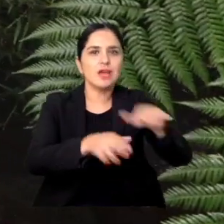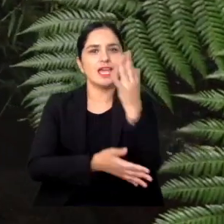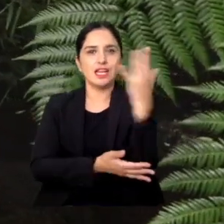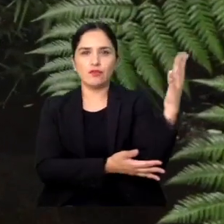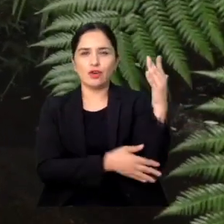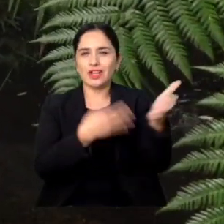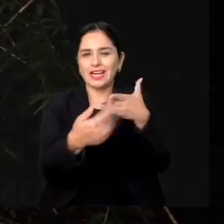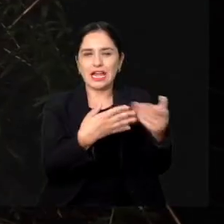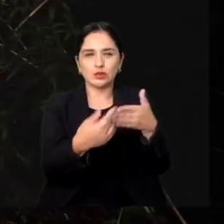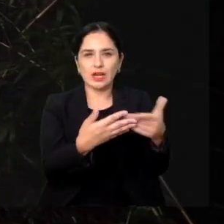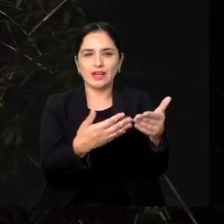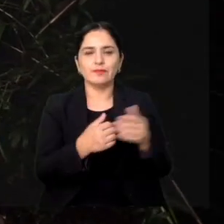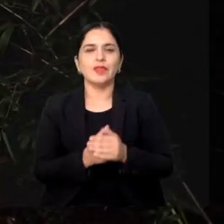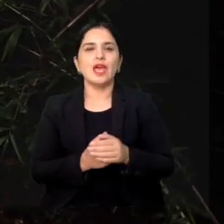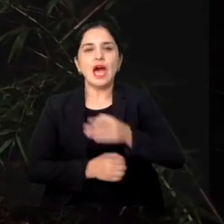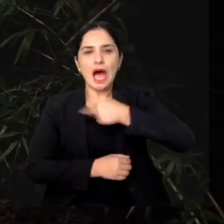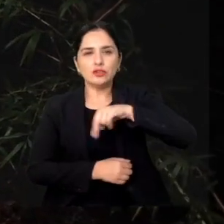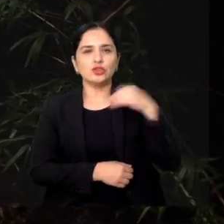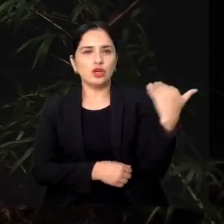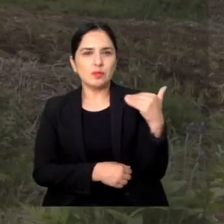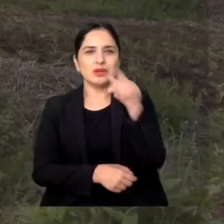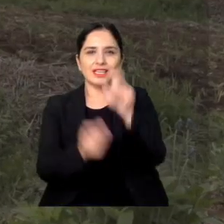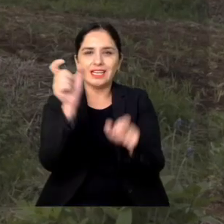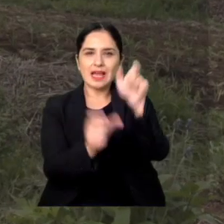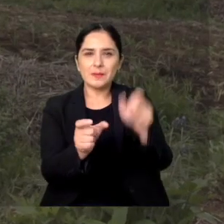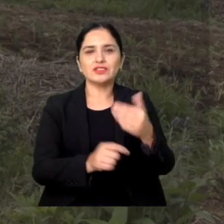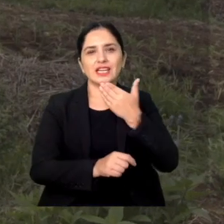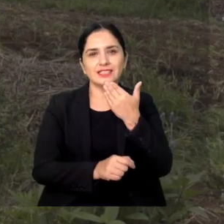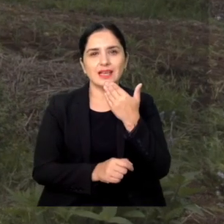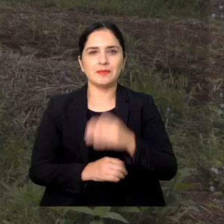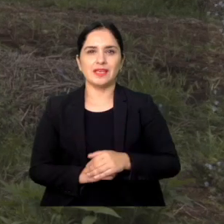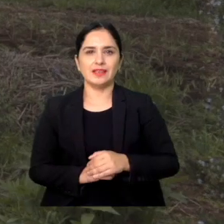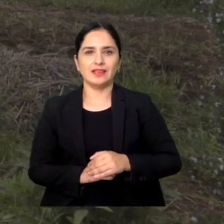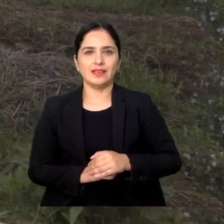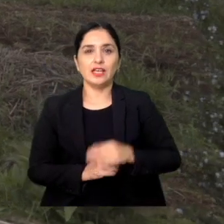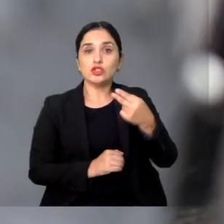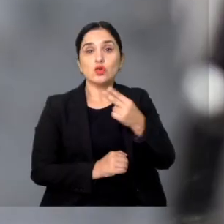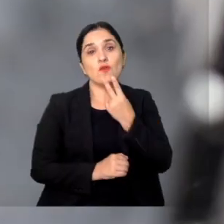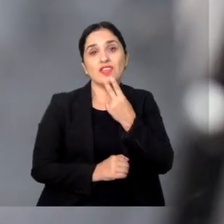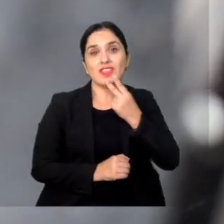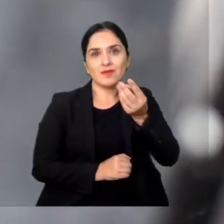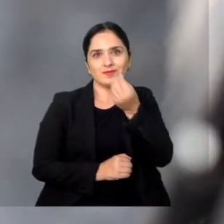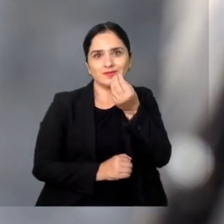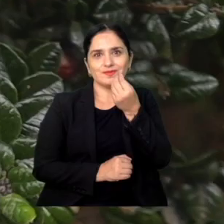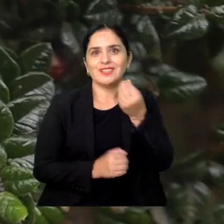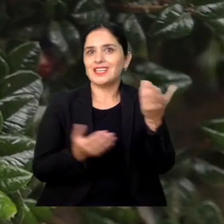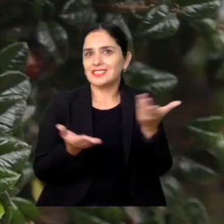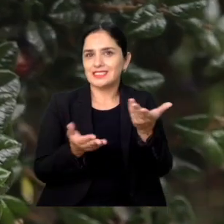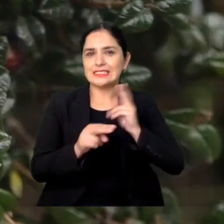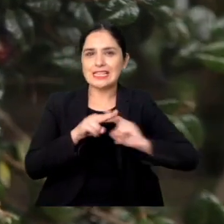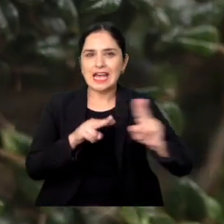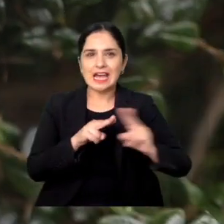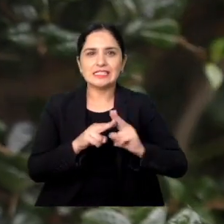en el bosque, ¿no?, en lo natural. A nosotros nos importa de que la gente también tenga mayor soberanía alimentaria, ¿no? Entonces